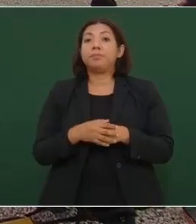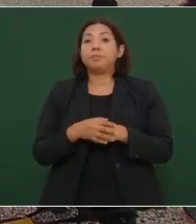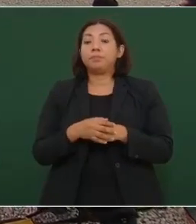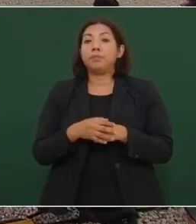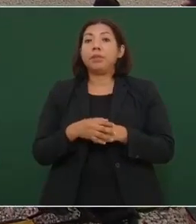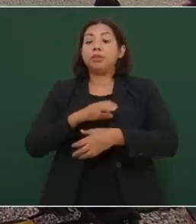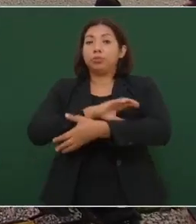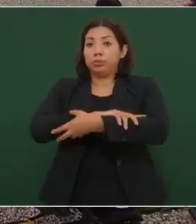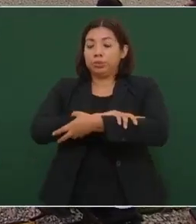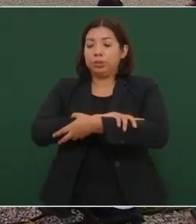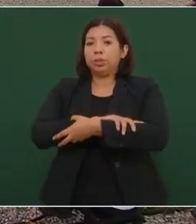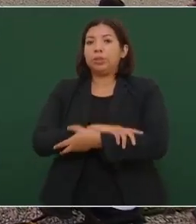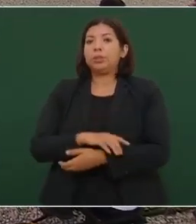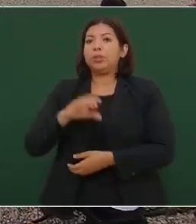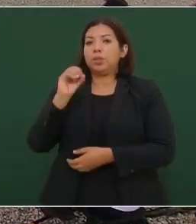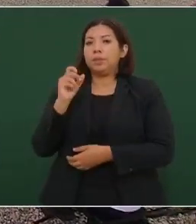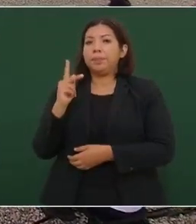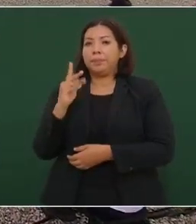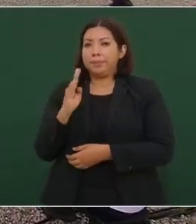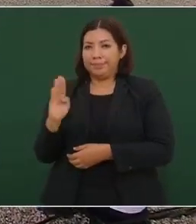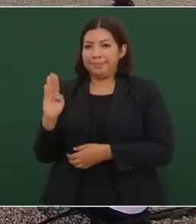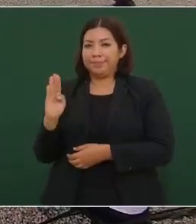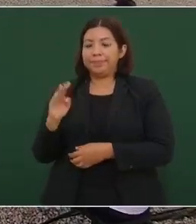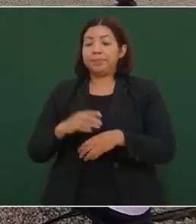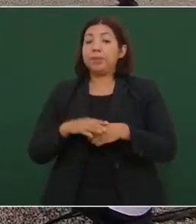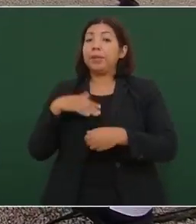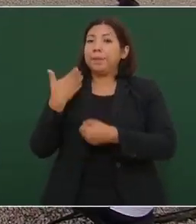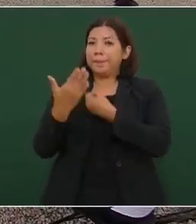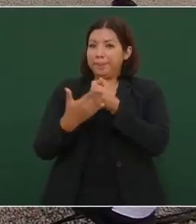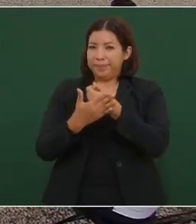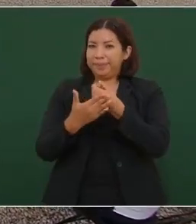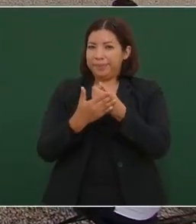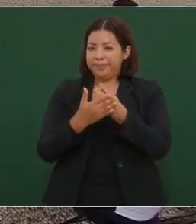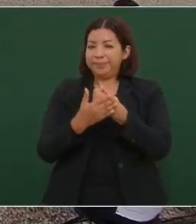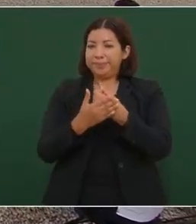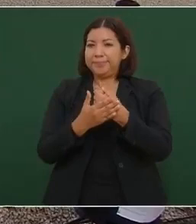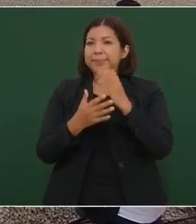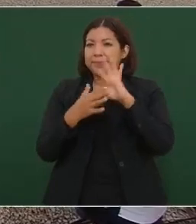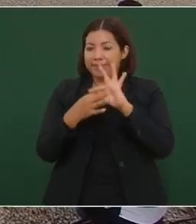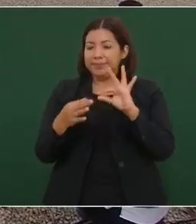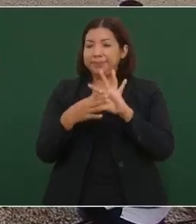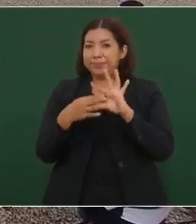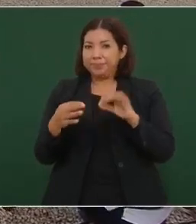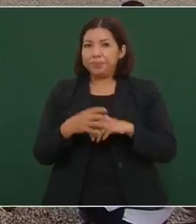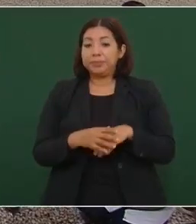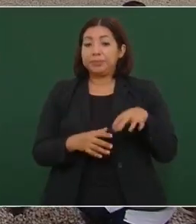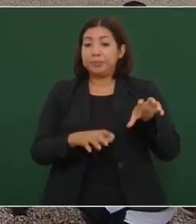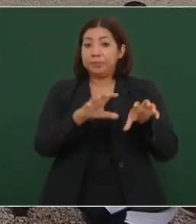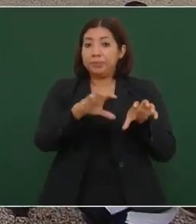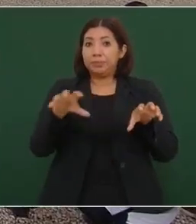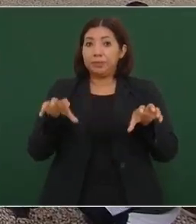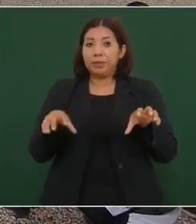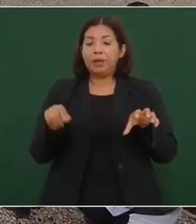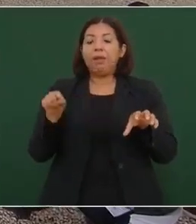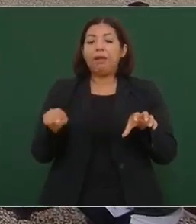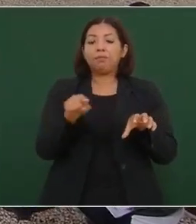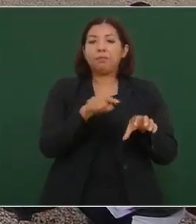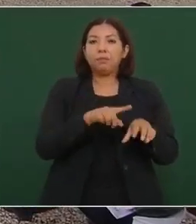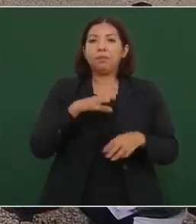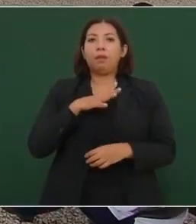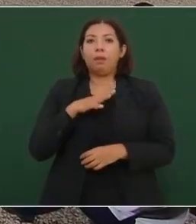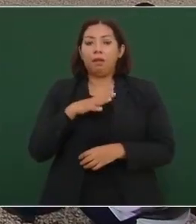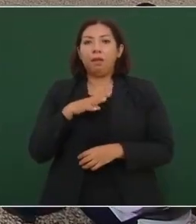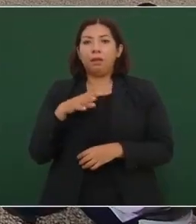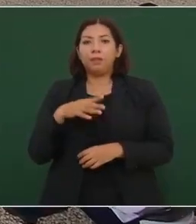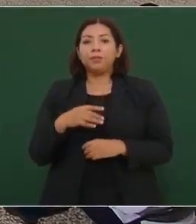Otompe Blanco. Y como vamos a ver posteriormente, ahí también están concentradas sus fuerzas de seguridad